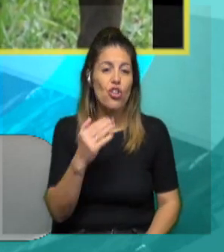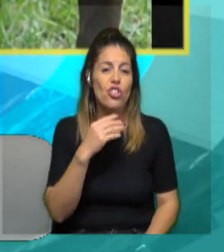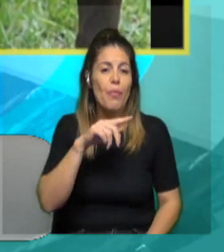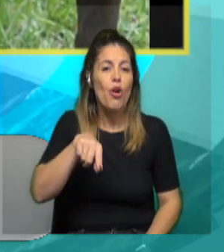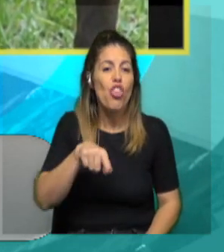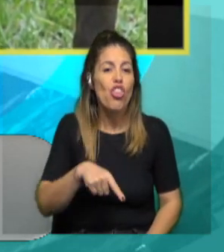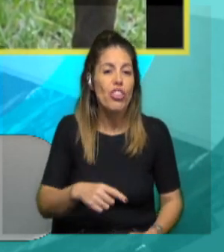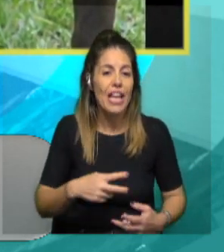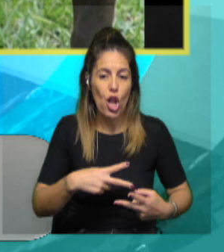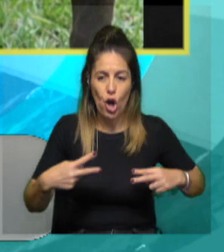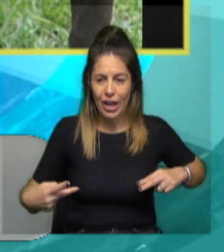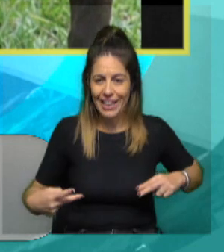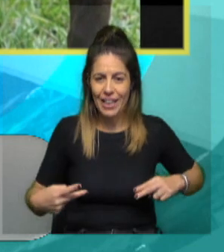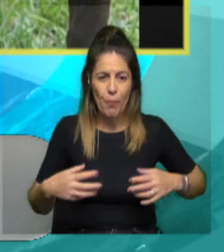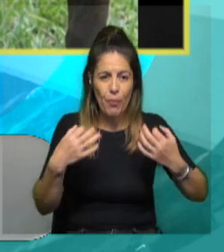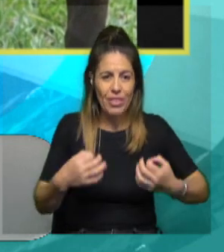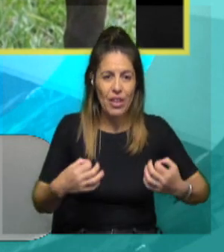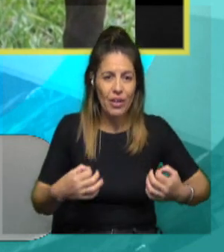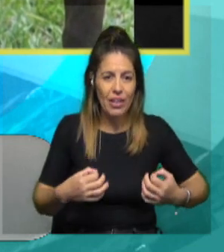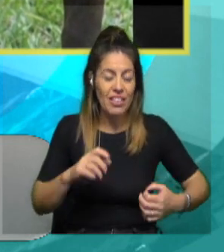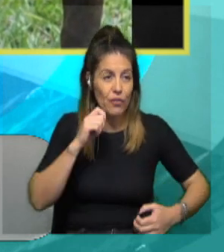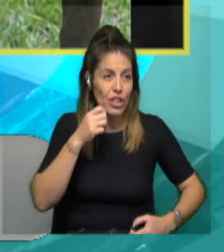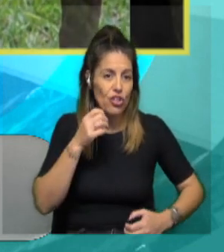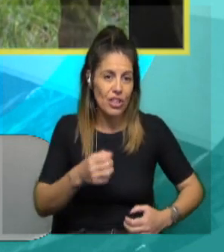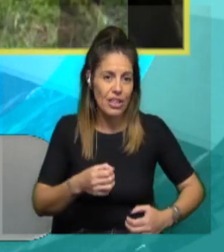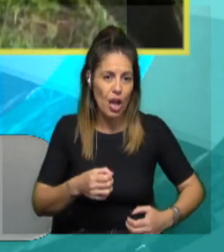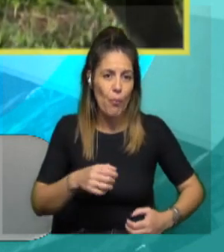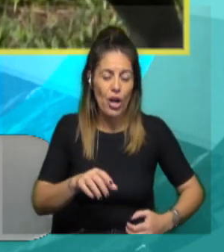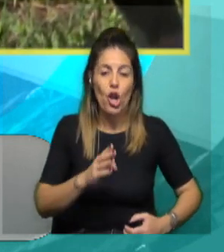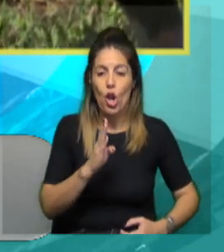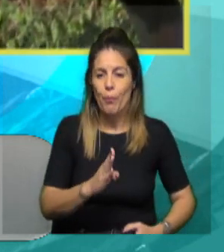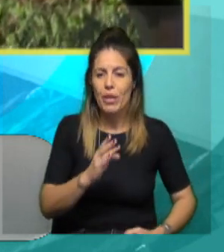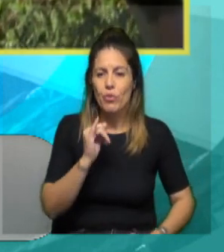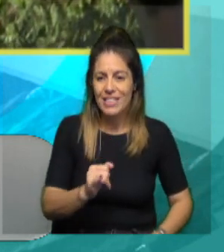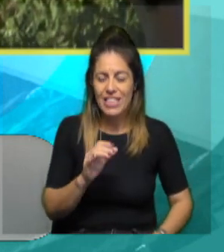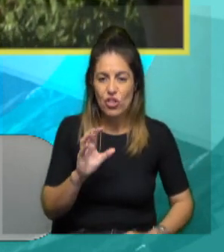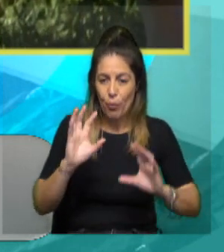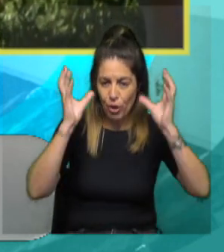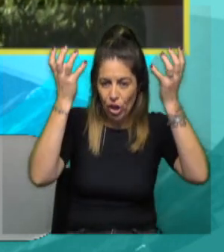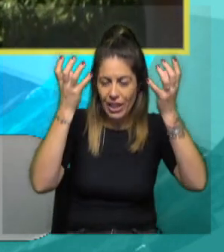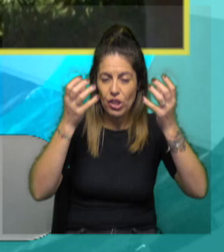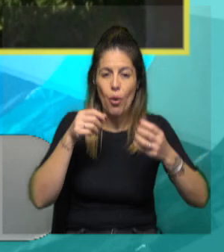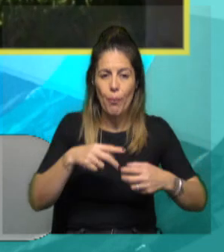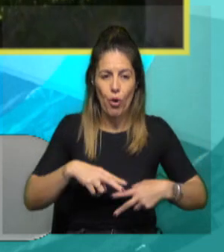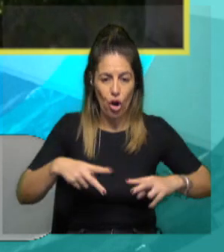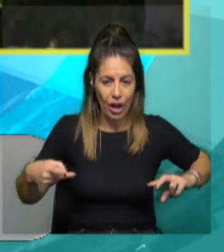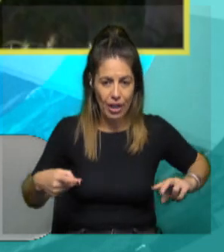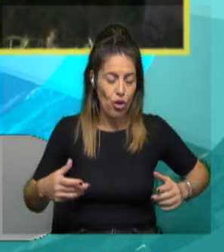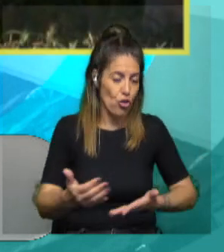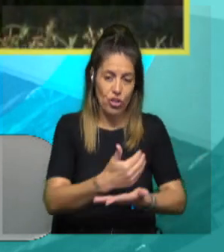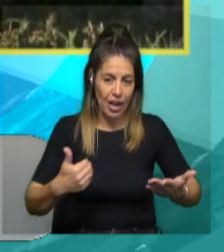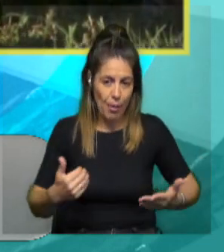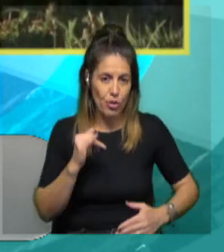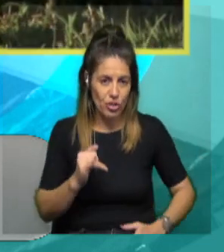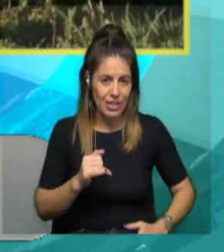genes. O sea, porque divino sería decir, vos, ¿sabés qué? Los pitbulls sí son agresivos por los genes, saquemos los pitbulls, se termina el problema. El